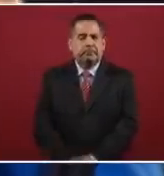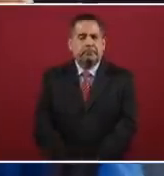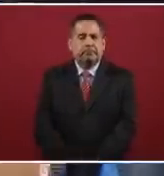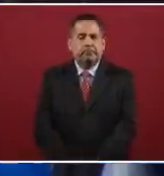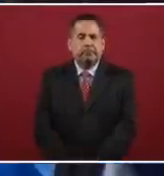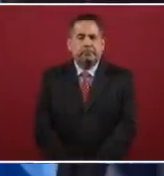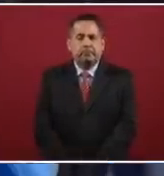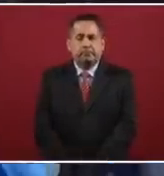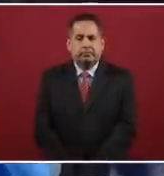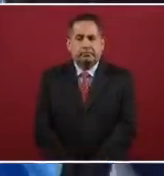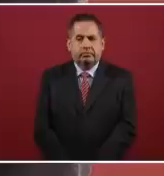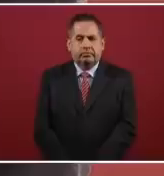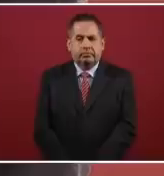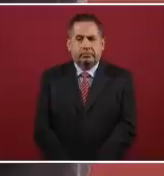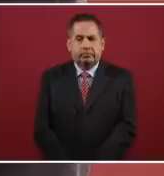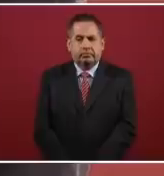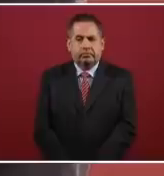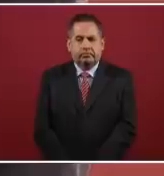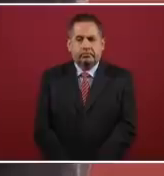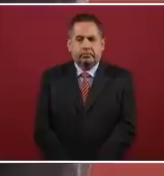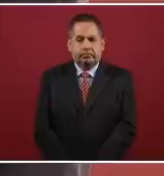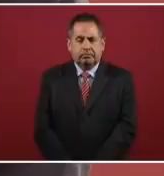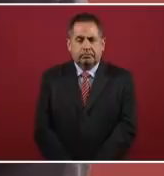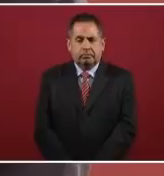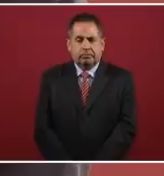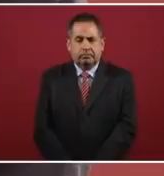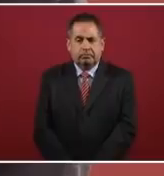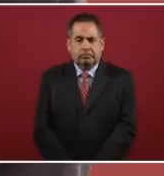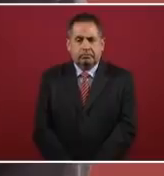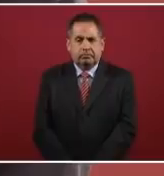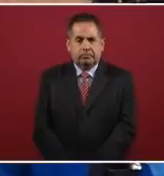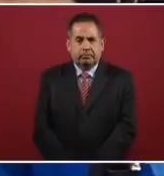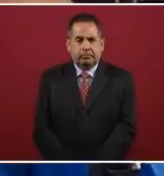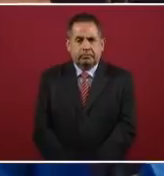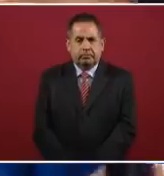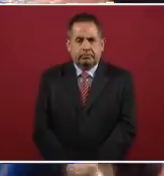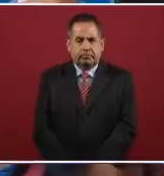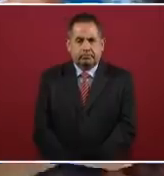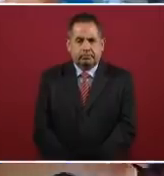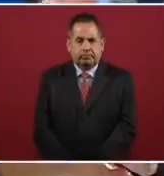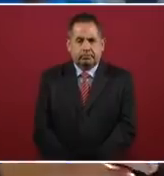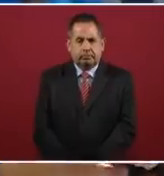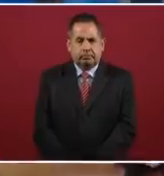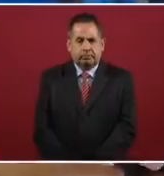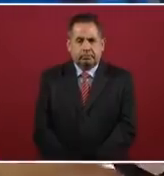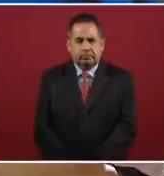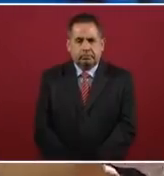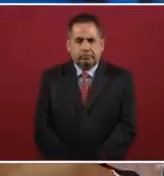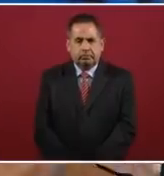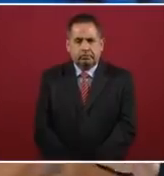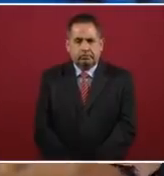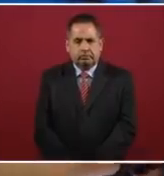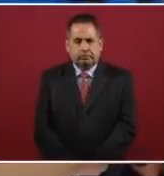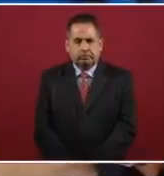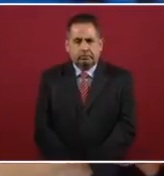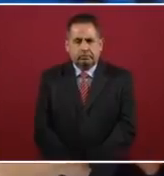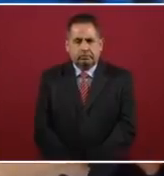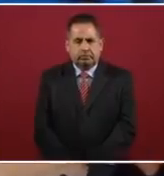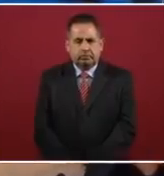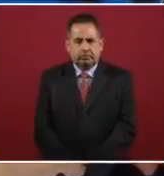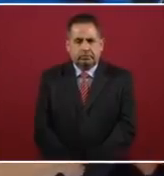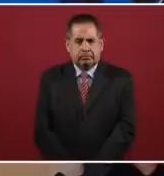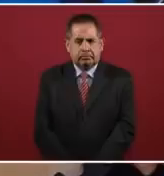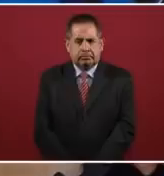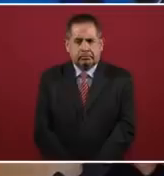siempre, ¿no? Siempre está resguardado por la Secretaría de Defensa Nacional, en fin. El sábado lo que le pasó a la Catedral Metropolitana. A ver,